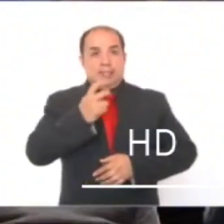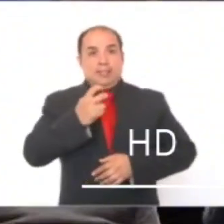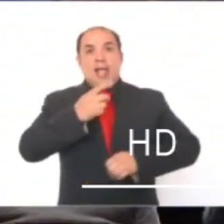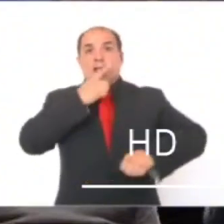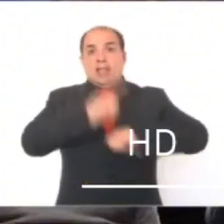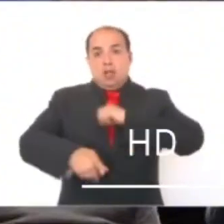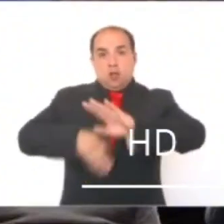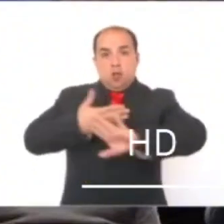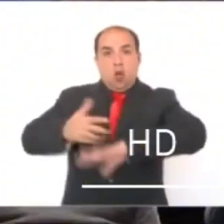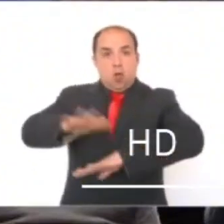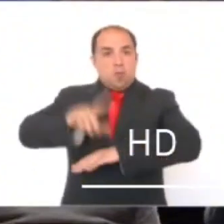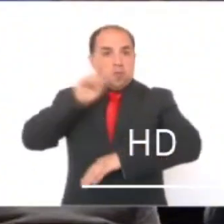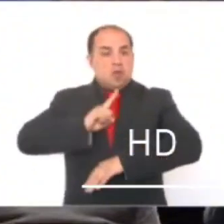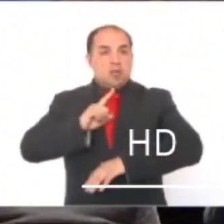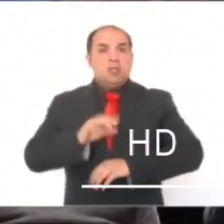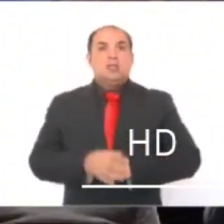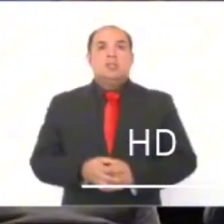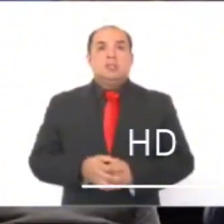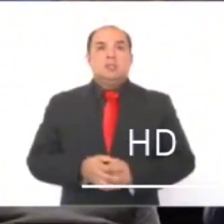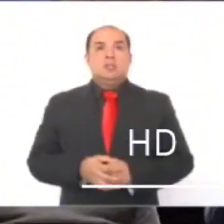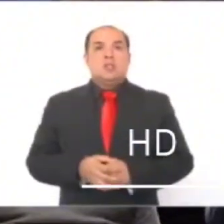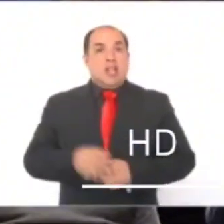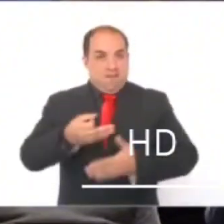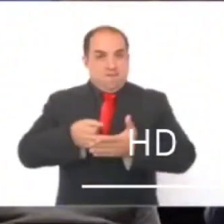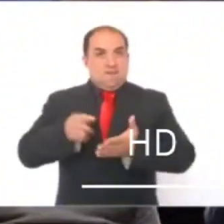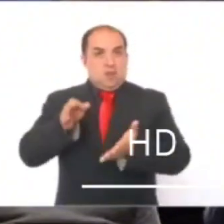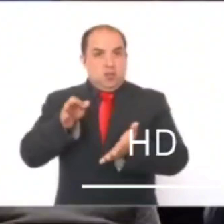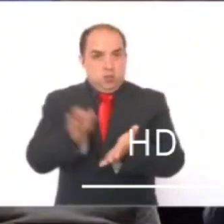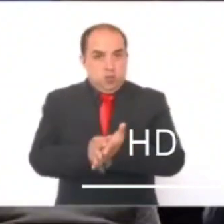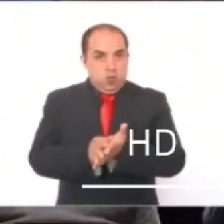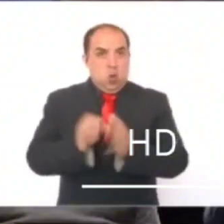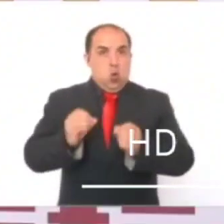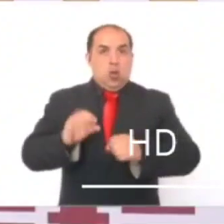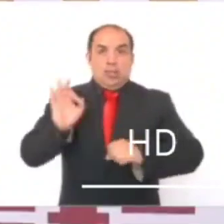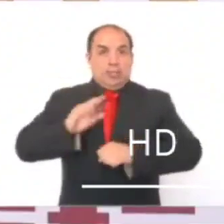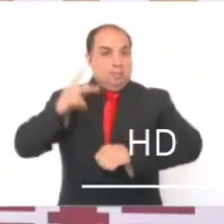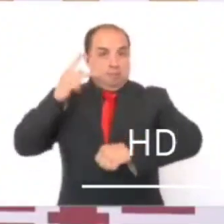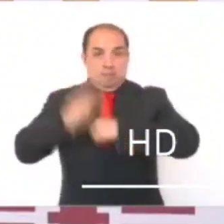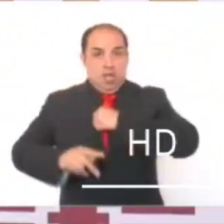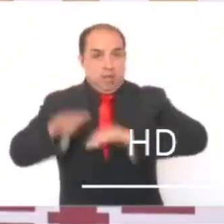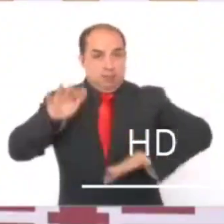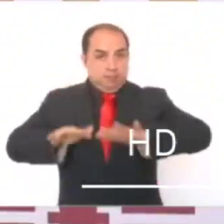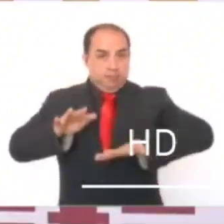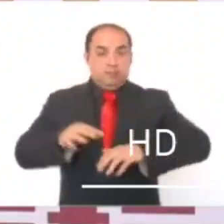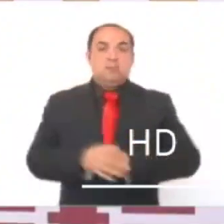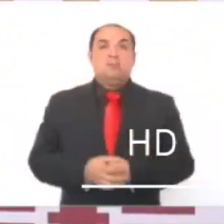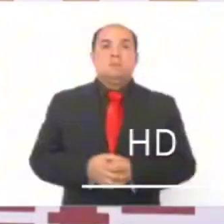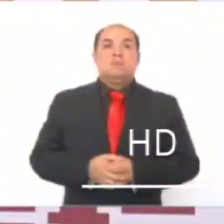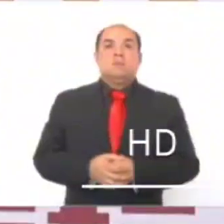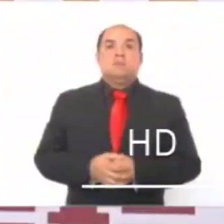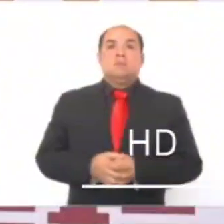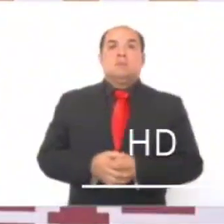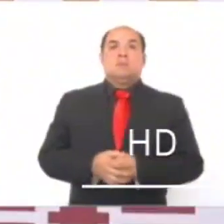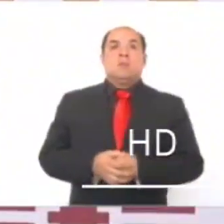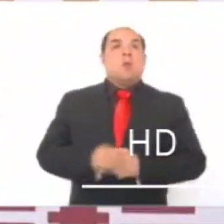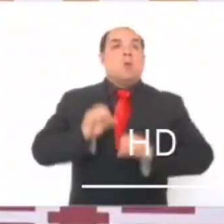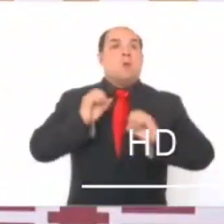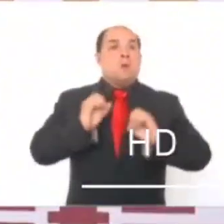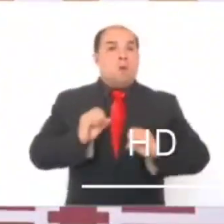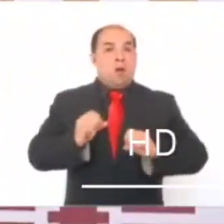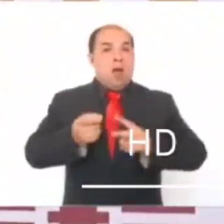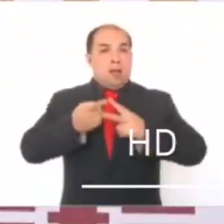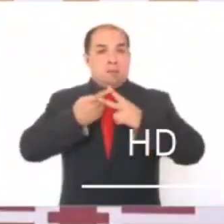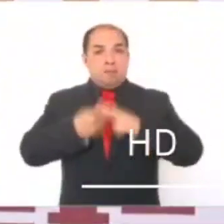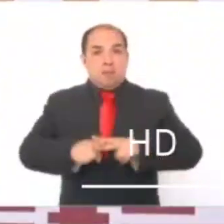hechos, valerosa y riesgosa muchas veces, y que incluso pese al inicio